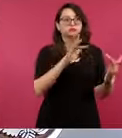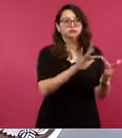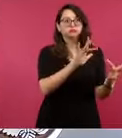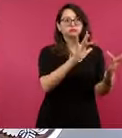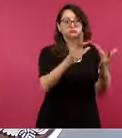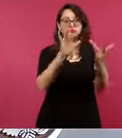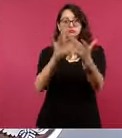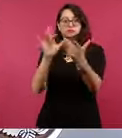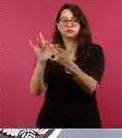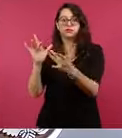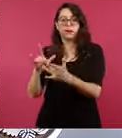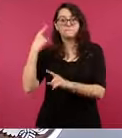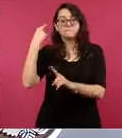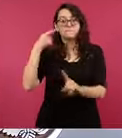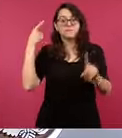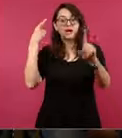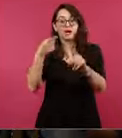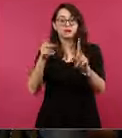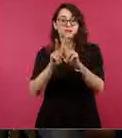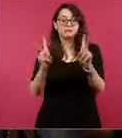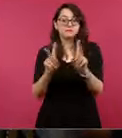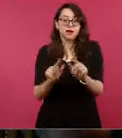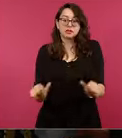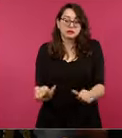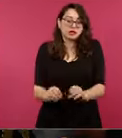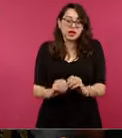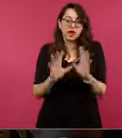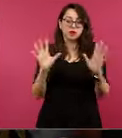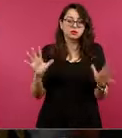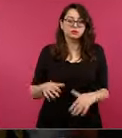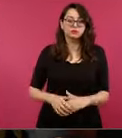que haya paz y tranquilidad en el estado.